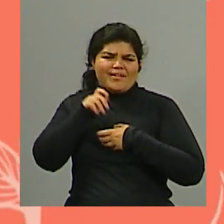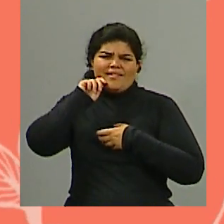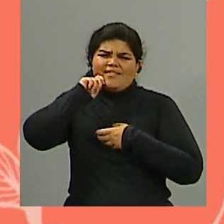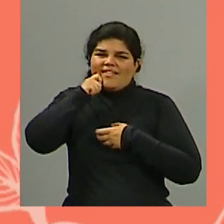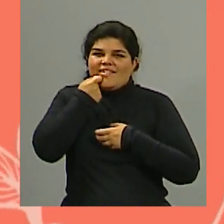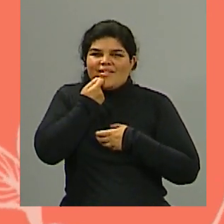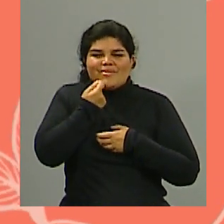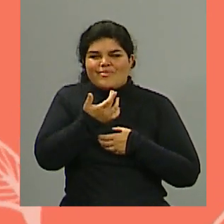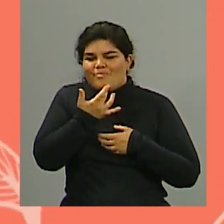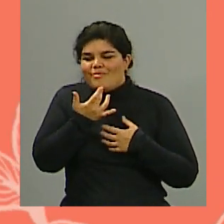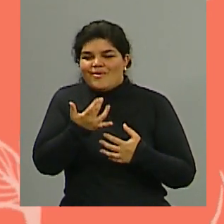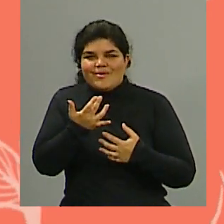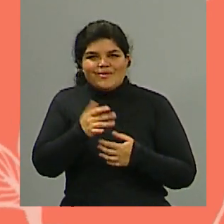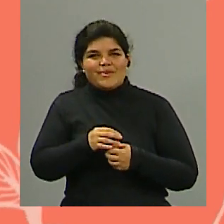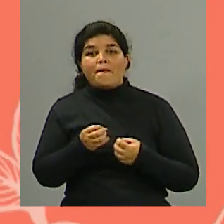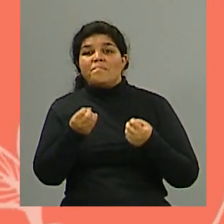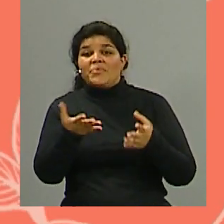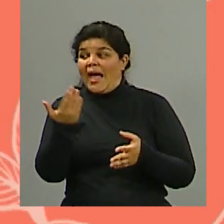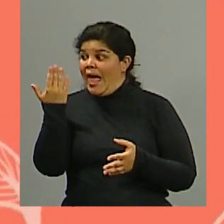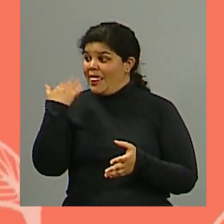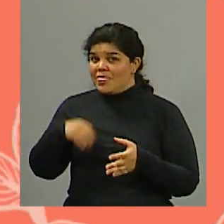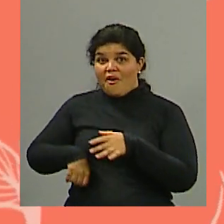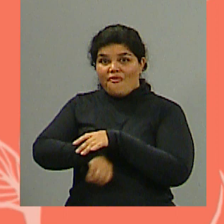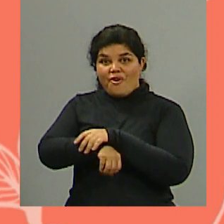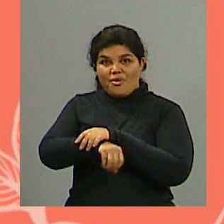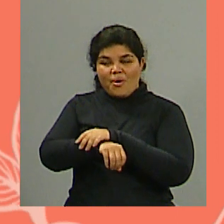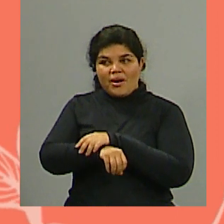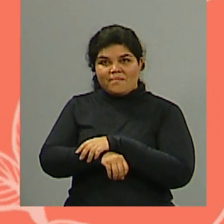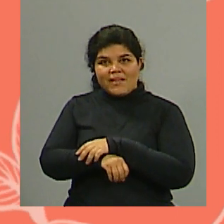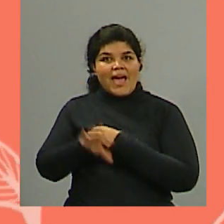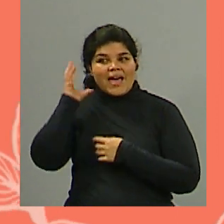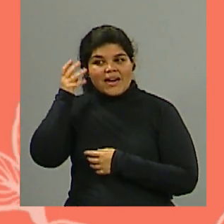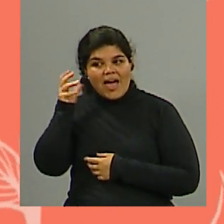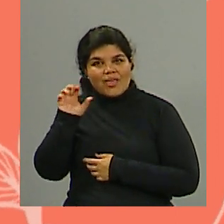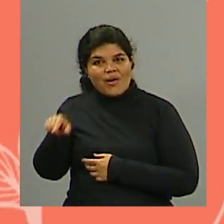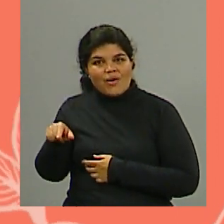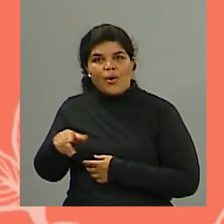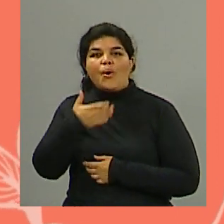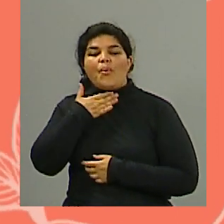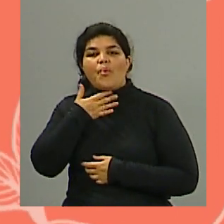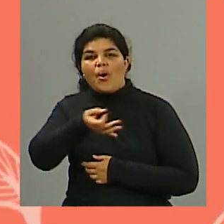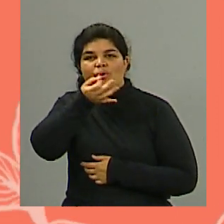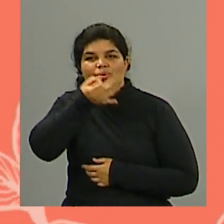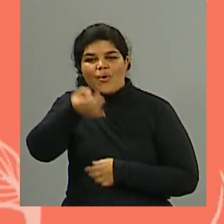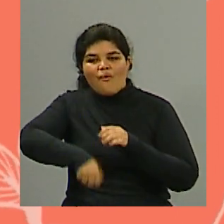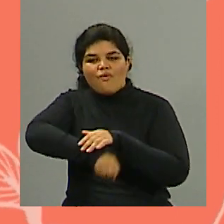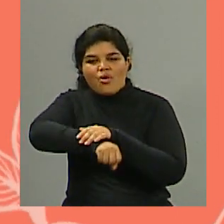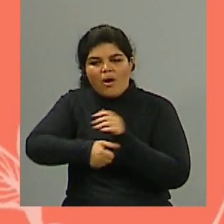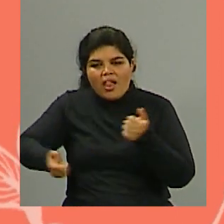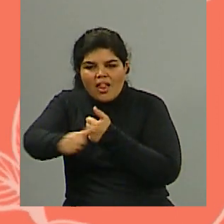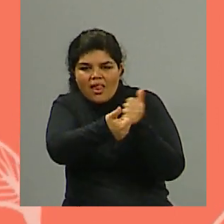lindas. En la época del fútbol, escuchar se llama Jorge Germán Ruiz. En esa